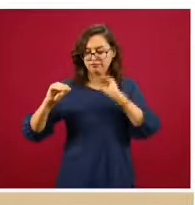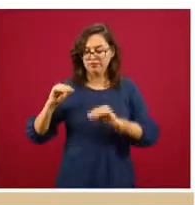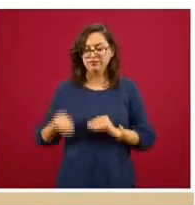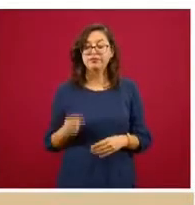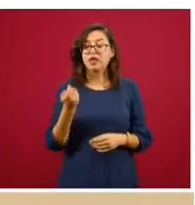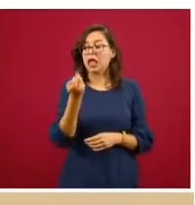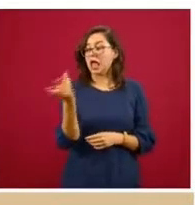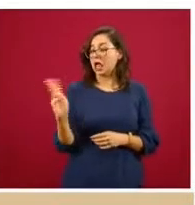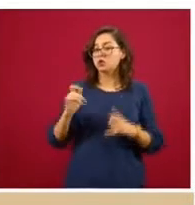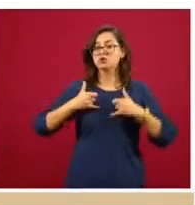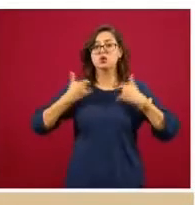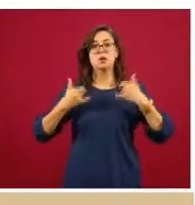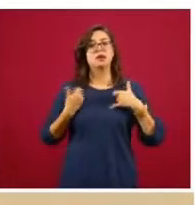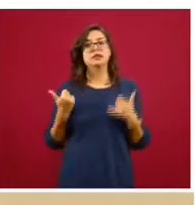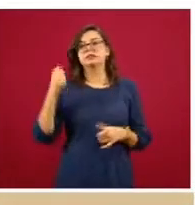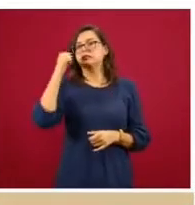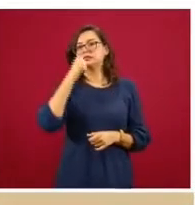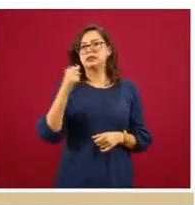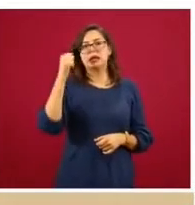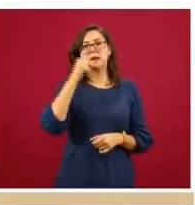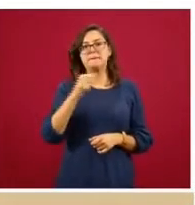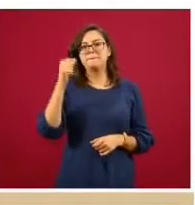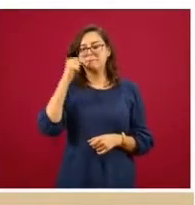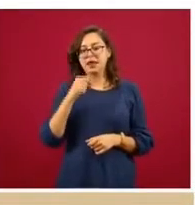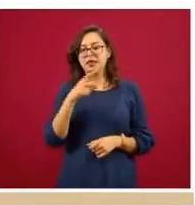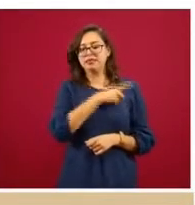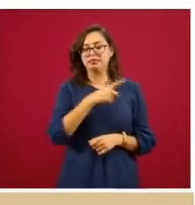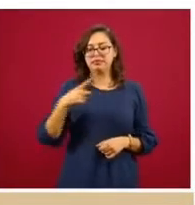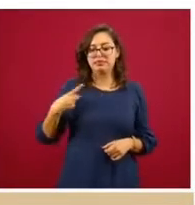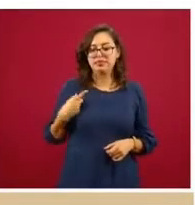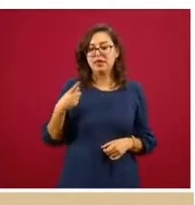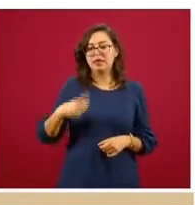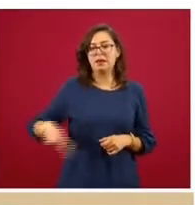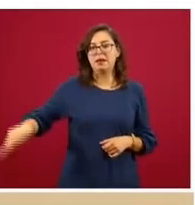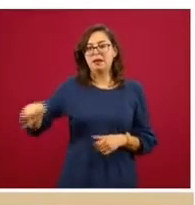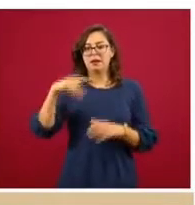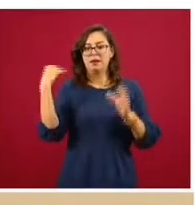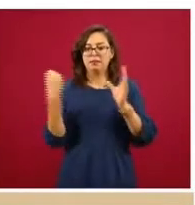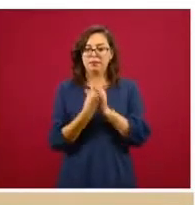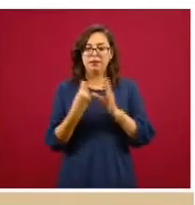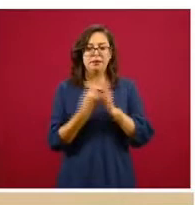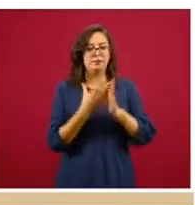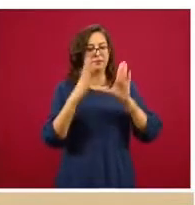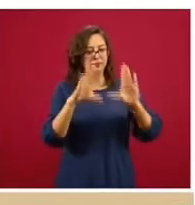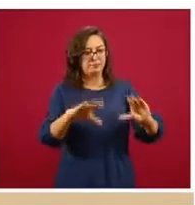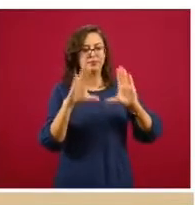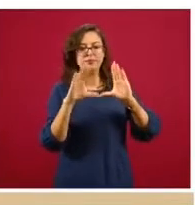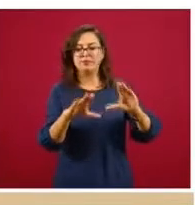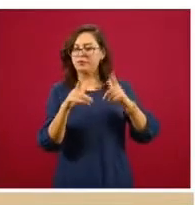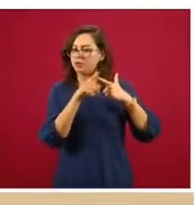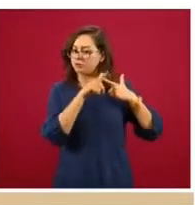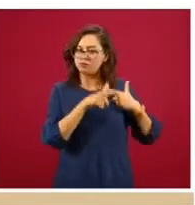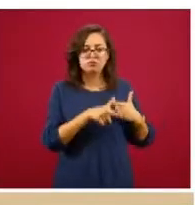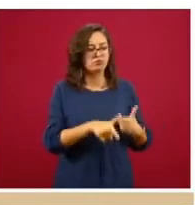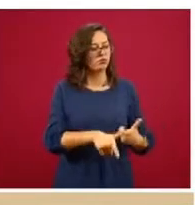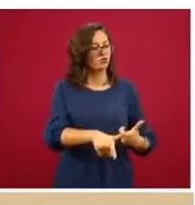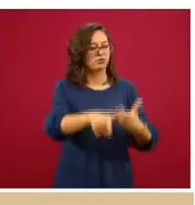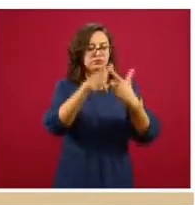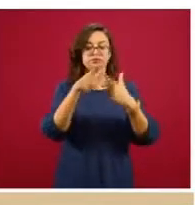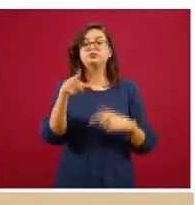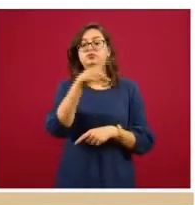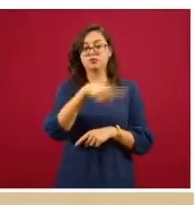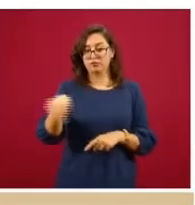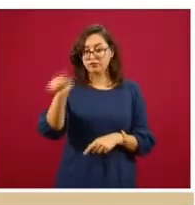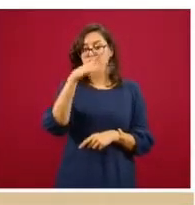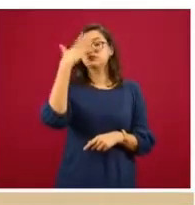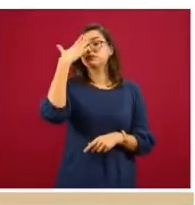estos jóvenes tienen el acceso y tienen la posibilidad de seguir capacitándose, porque como ustedes sabrán, una de